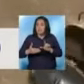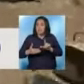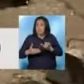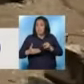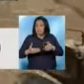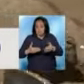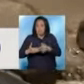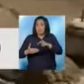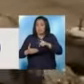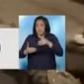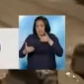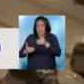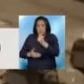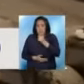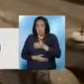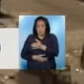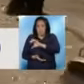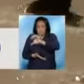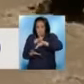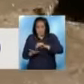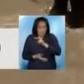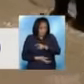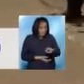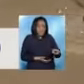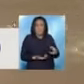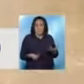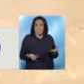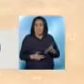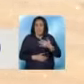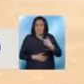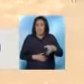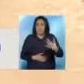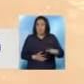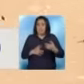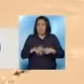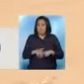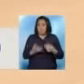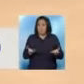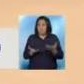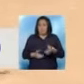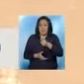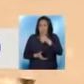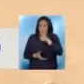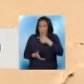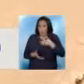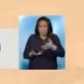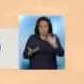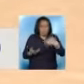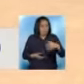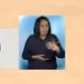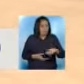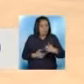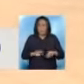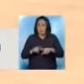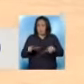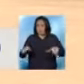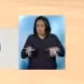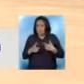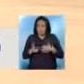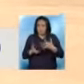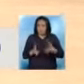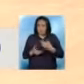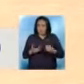una cuadra de la Plaza de Armas. Y mira cuál es la situación acá. Acá empieza a llenarse el agua que hasta ciertas zonas de aquí tapa